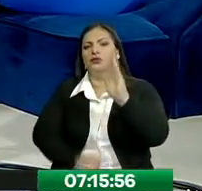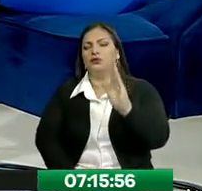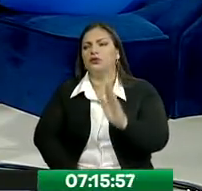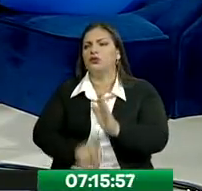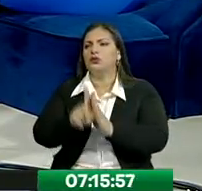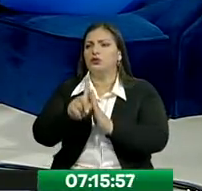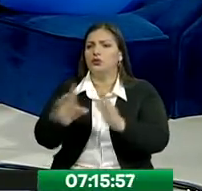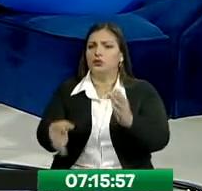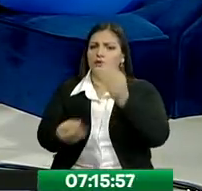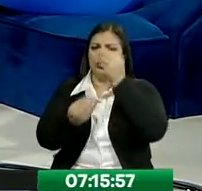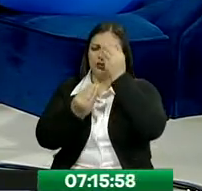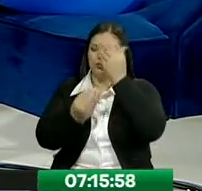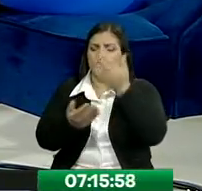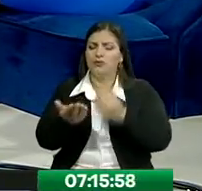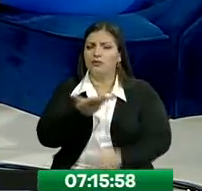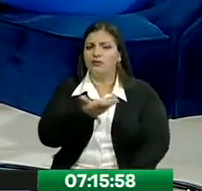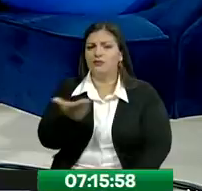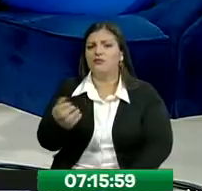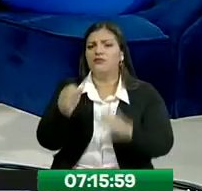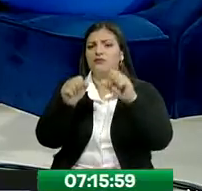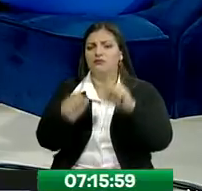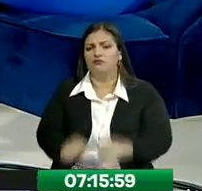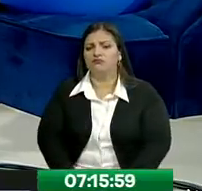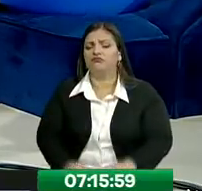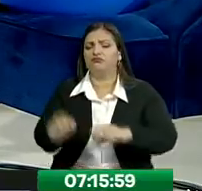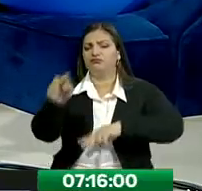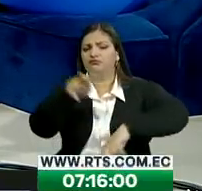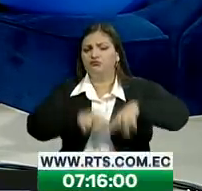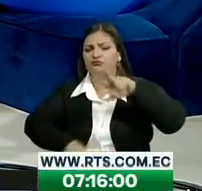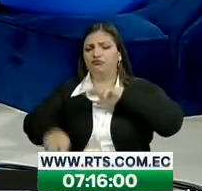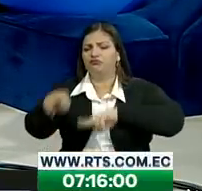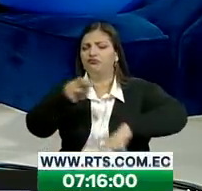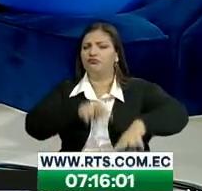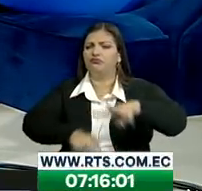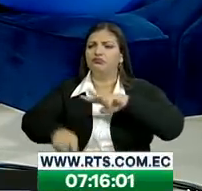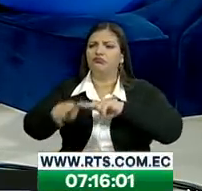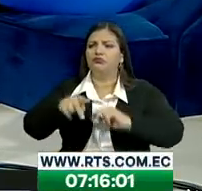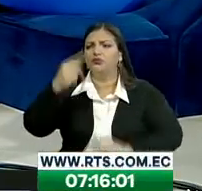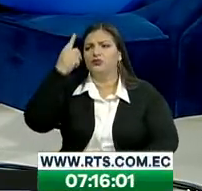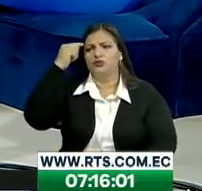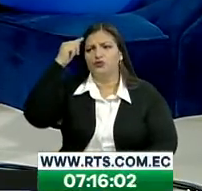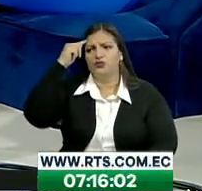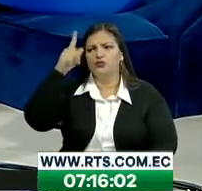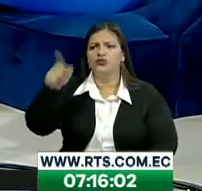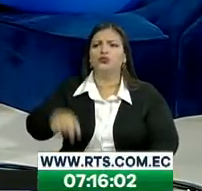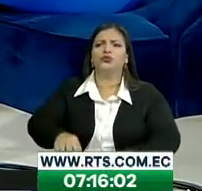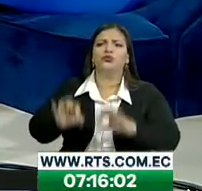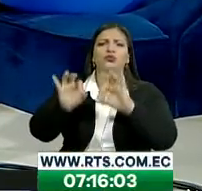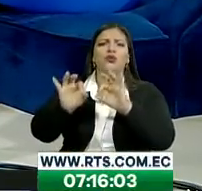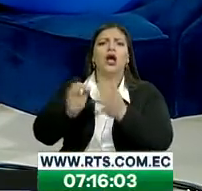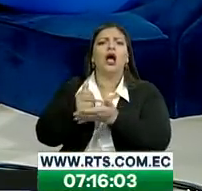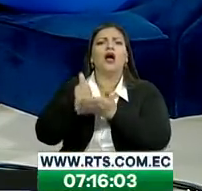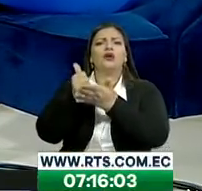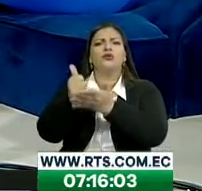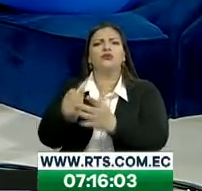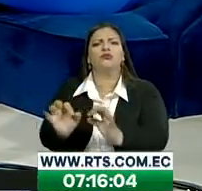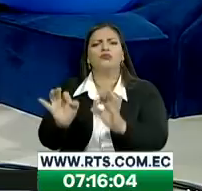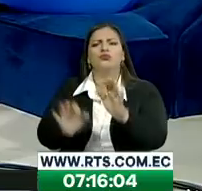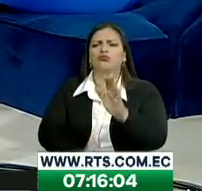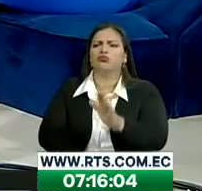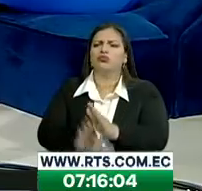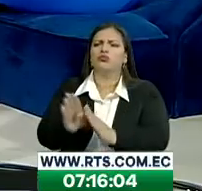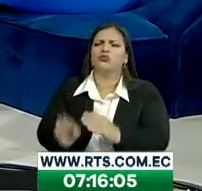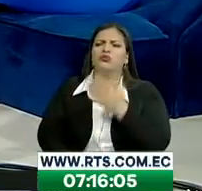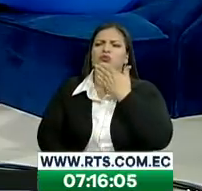implementación, elaborando los instrumentos necesarios que permitan la optimización del Estado ecuatoriano. ¿Es tiempo suficiente? ¿Estamos contrarreloj,